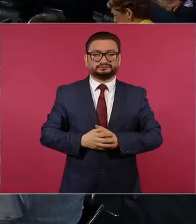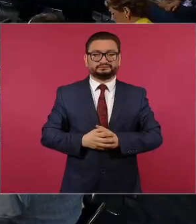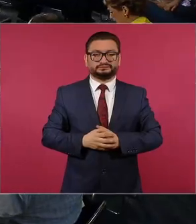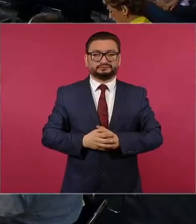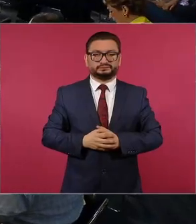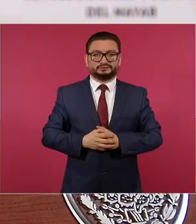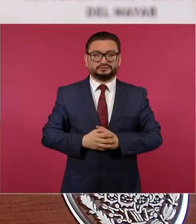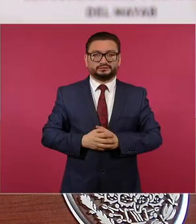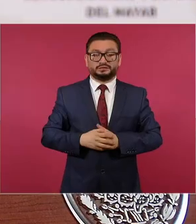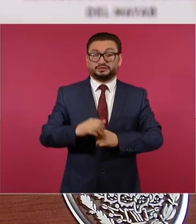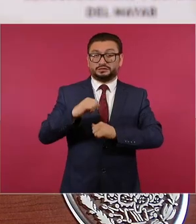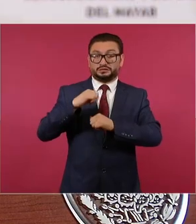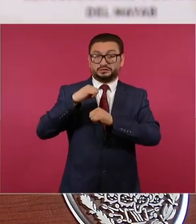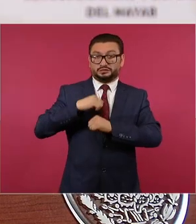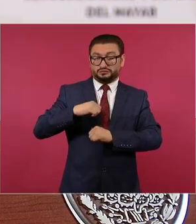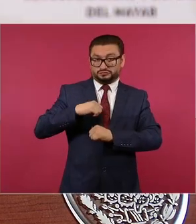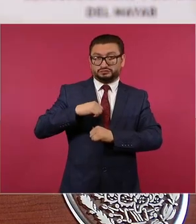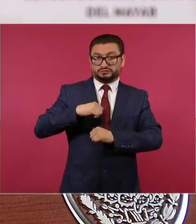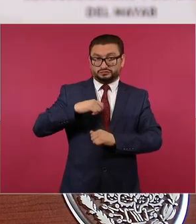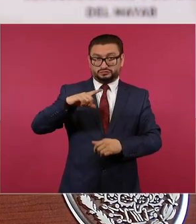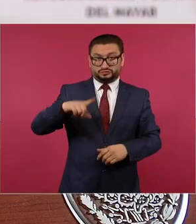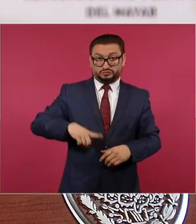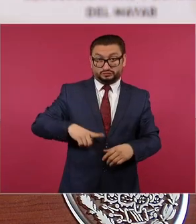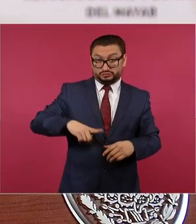los poderes,